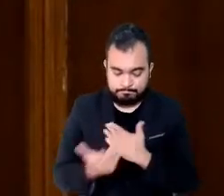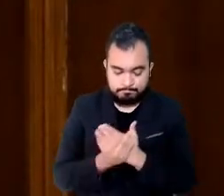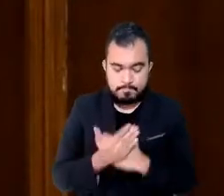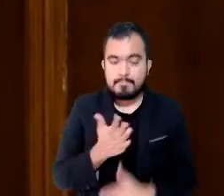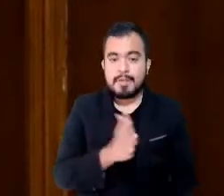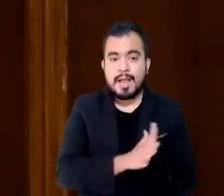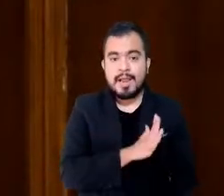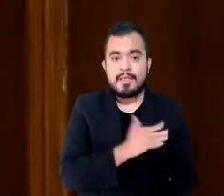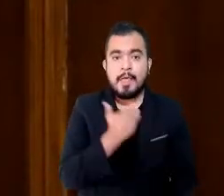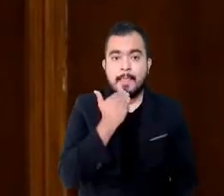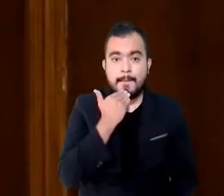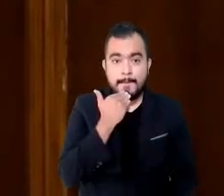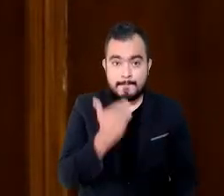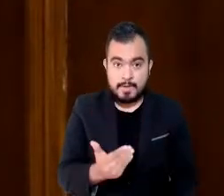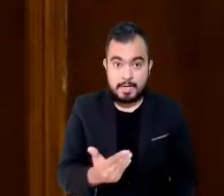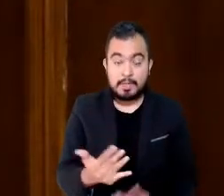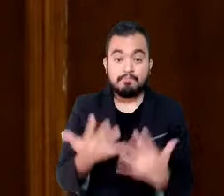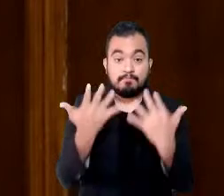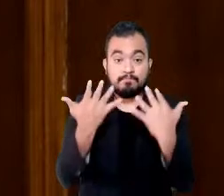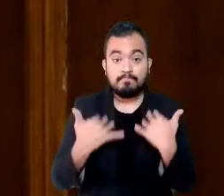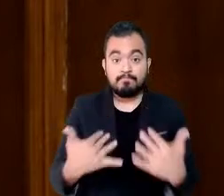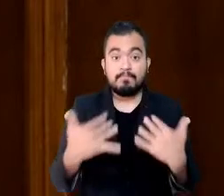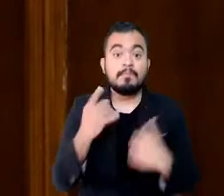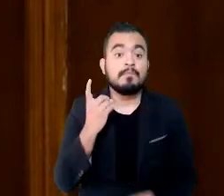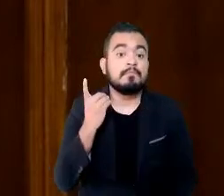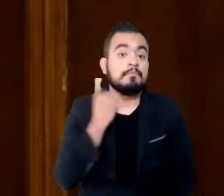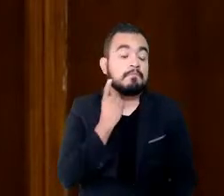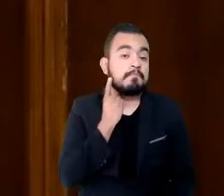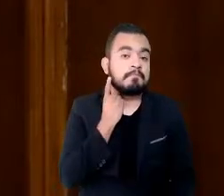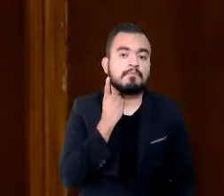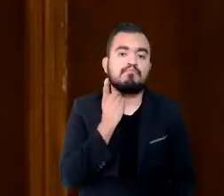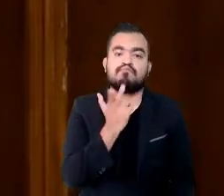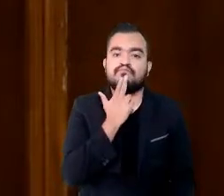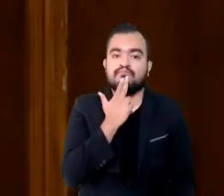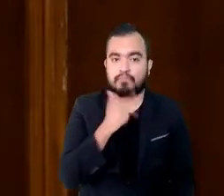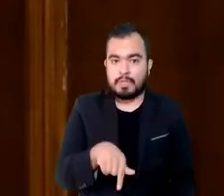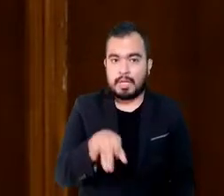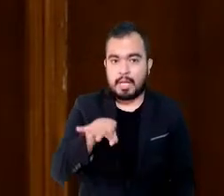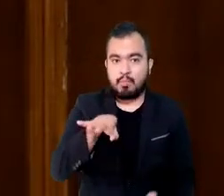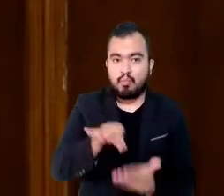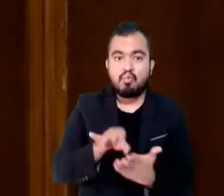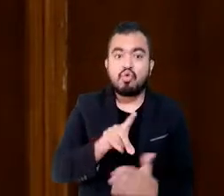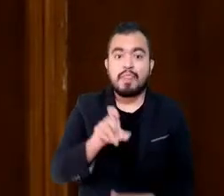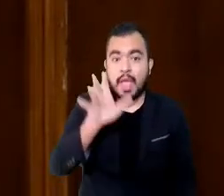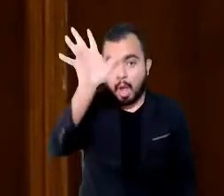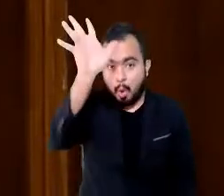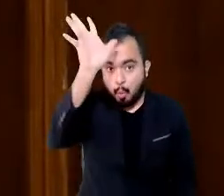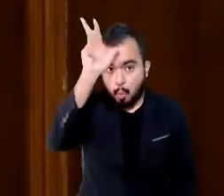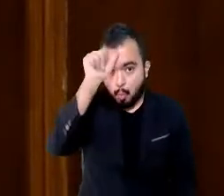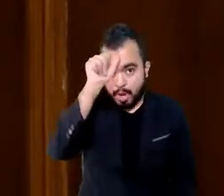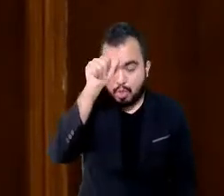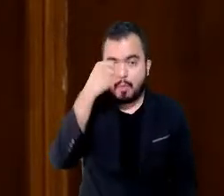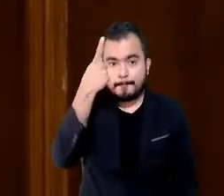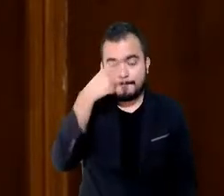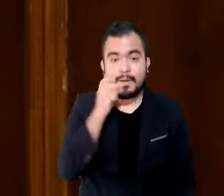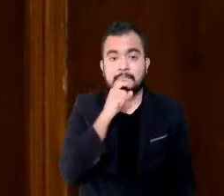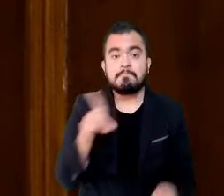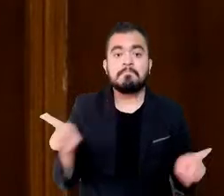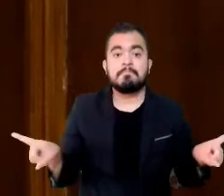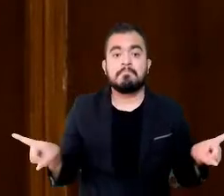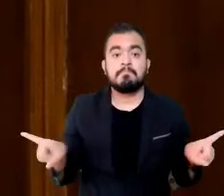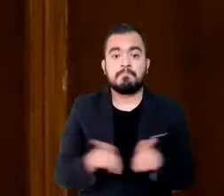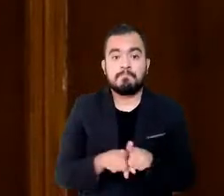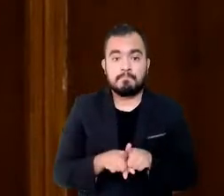Sirva esta tribuna en la presentación de este punto de acuerdo para decir que conforme a